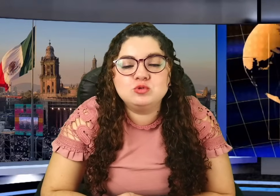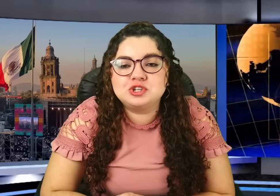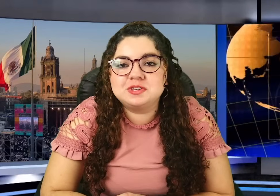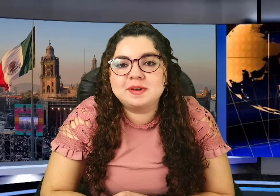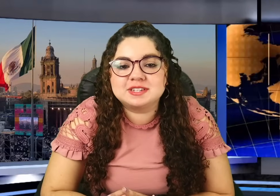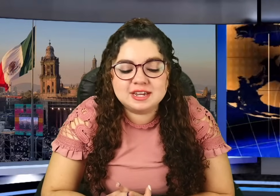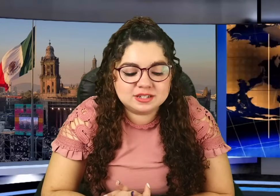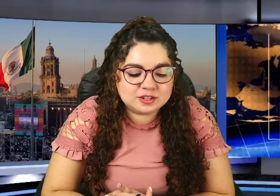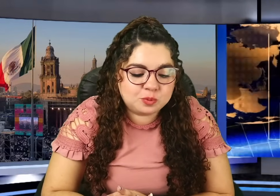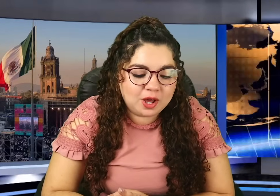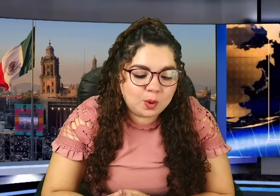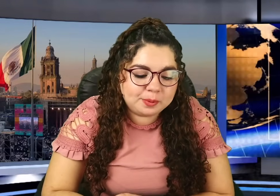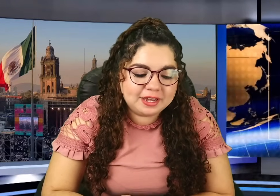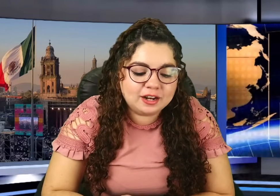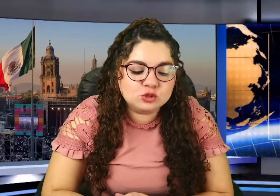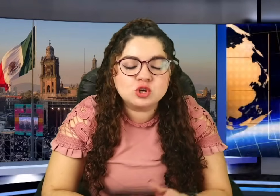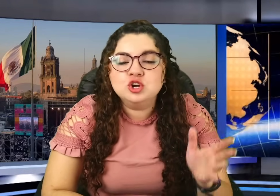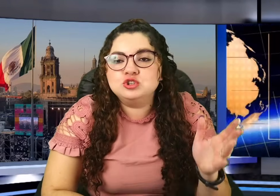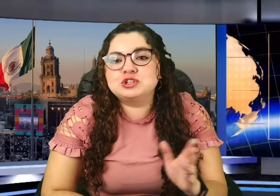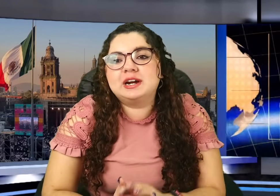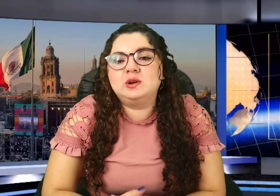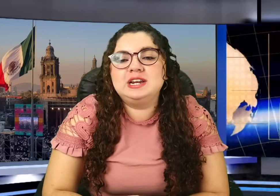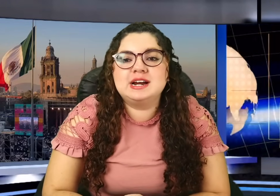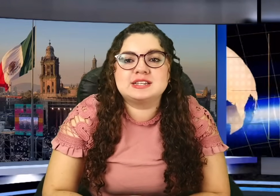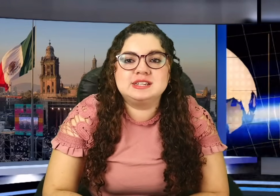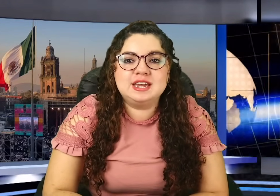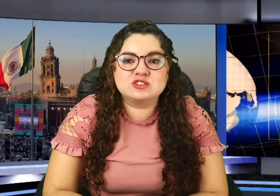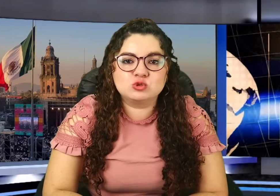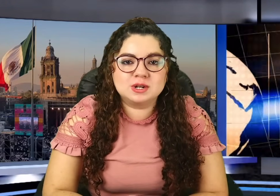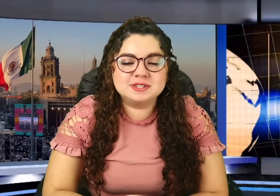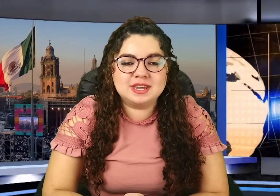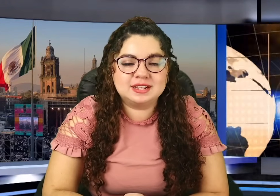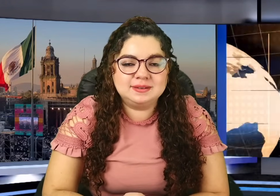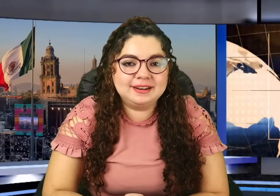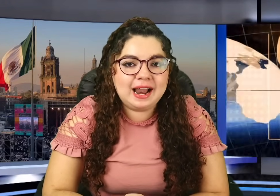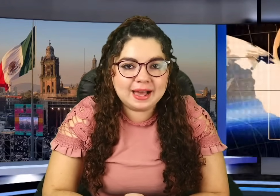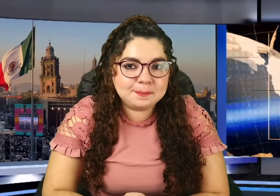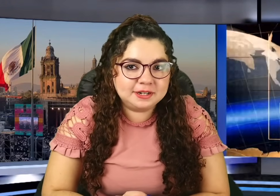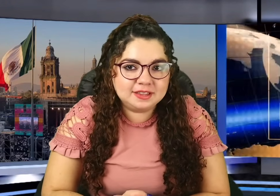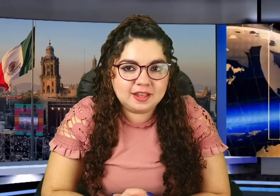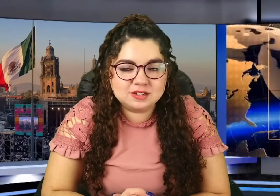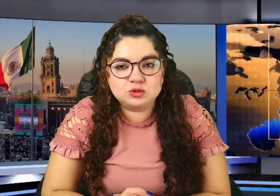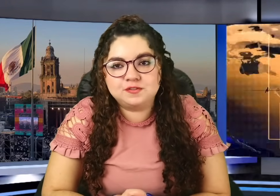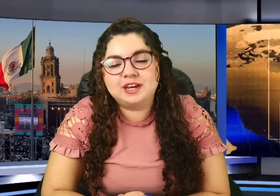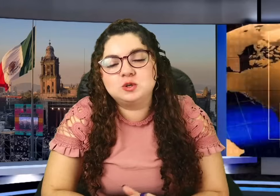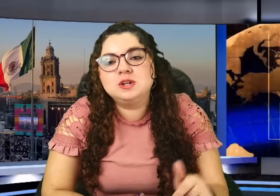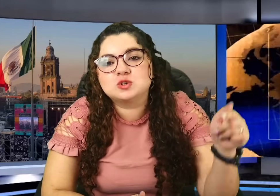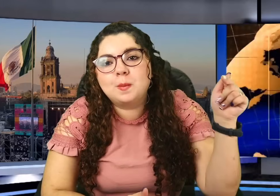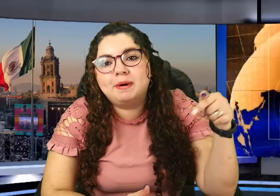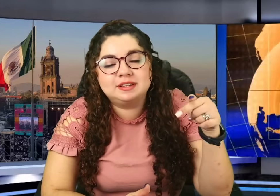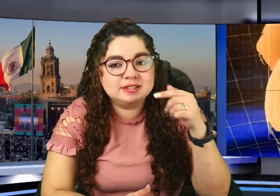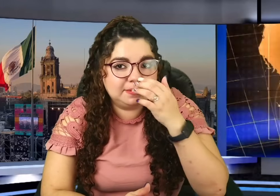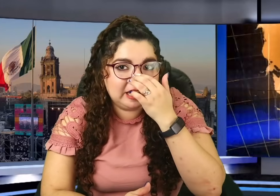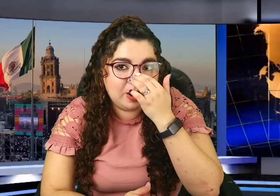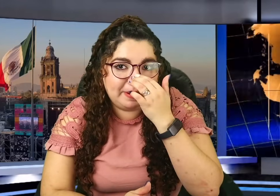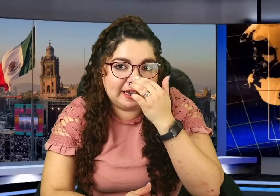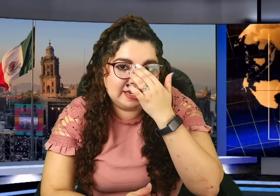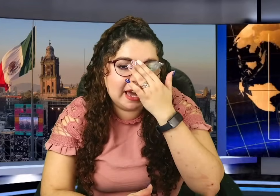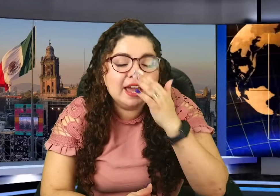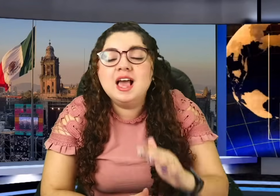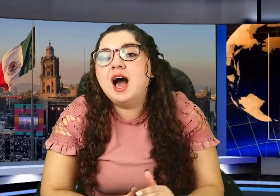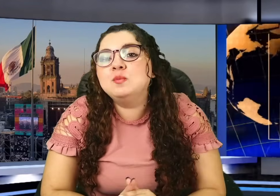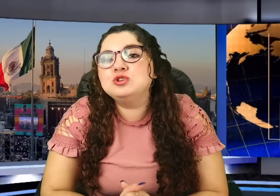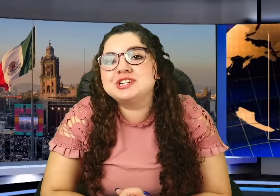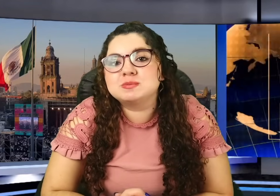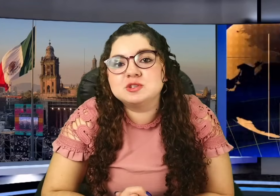video, muchísimas gracias por acompañarnos. Yo soy Carolina García, suscríbanse y activen la campanita de las notificaciones, compartan este video para que